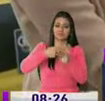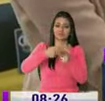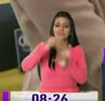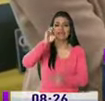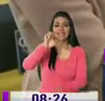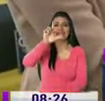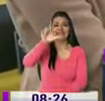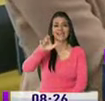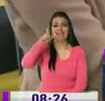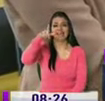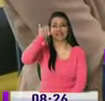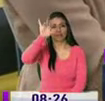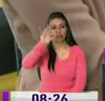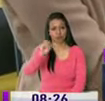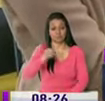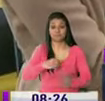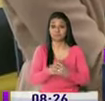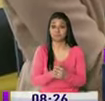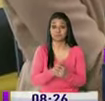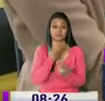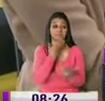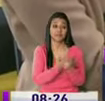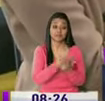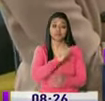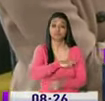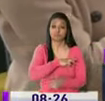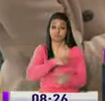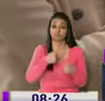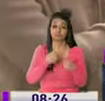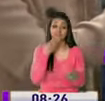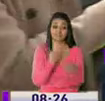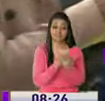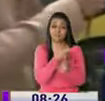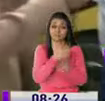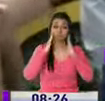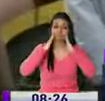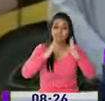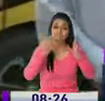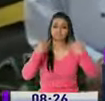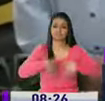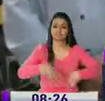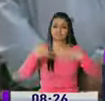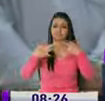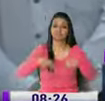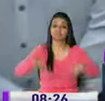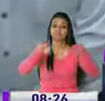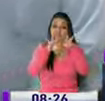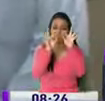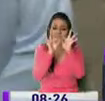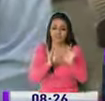Parra. Hay que agradecer al municipio de Quito por esta obra muy importante.